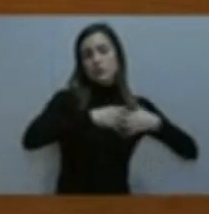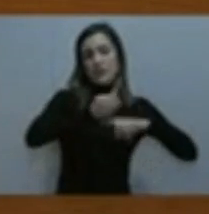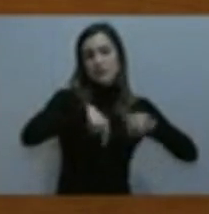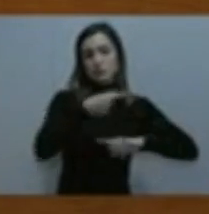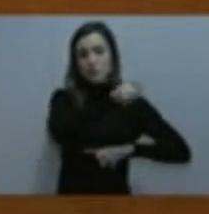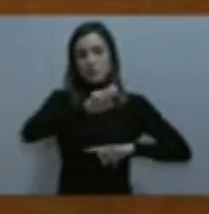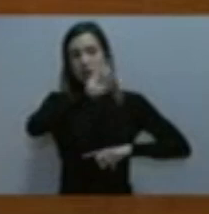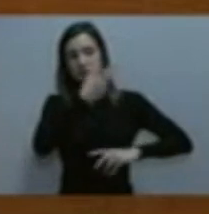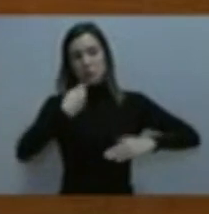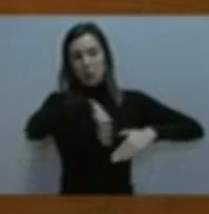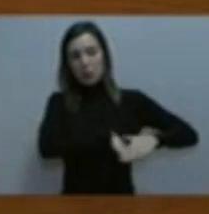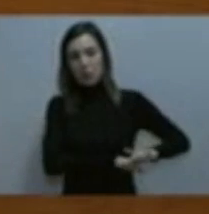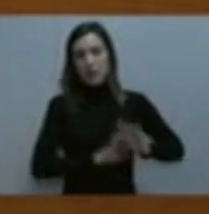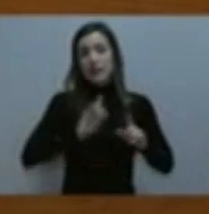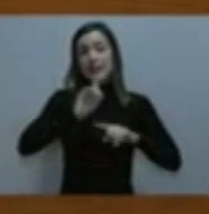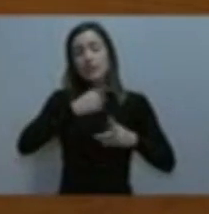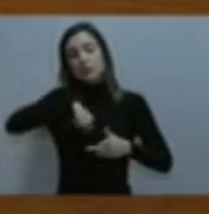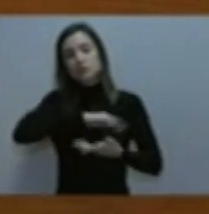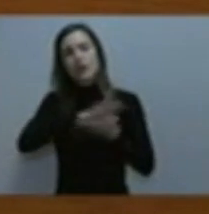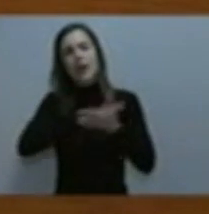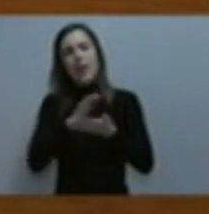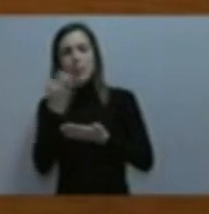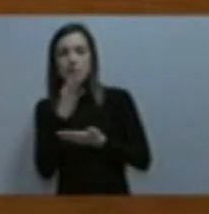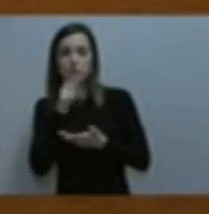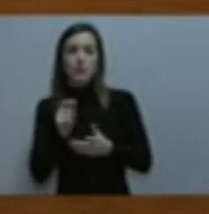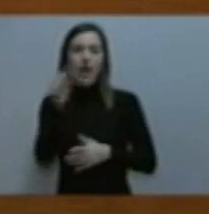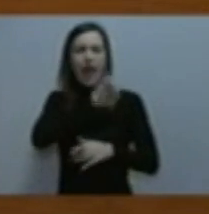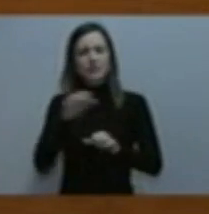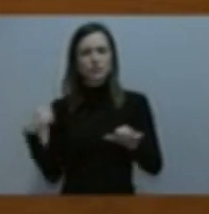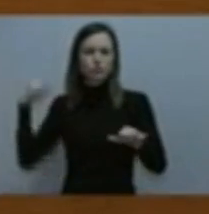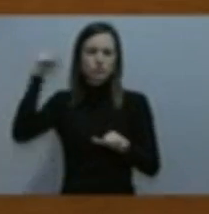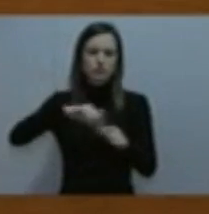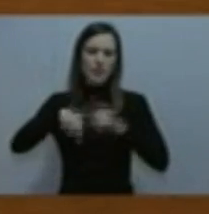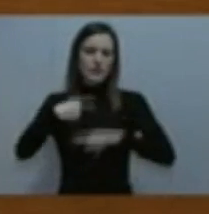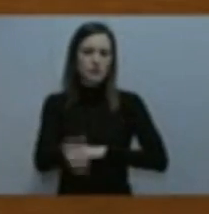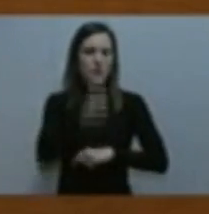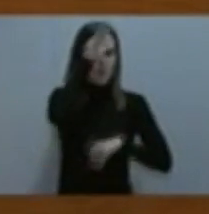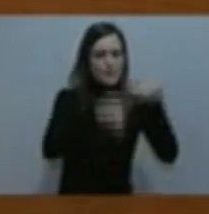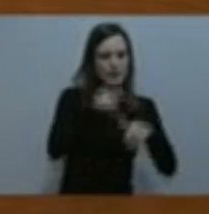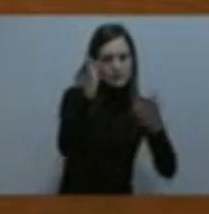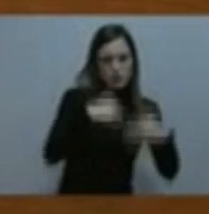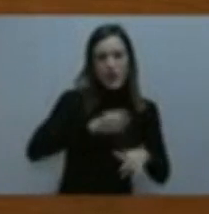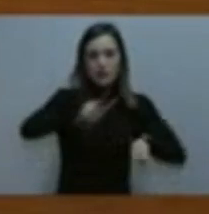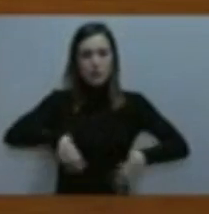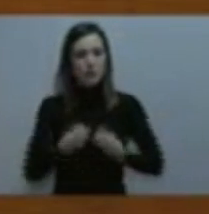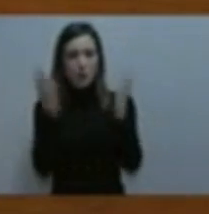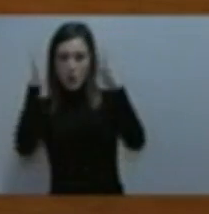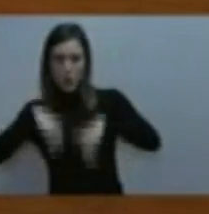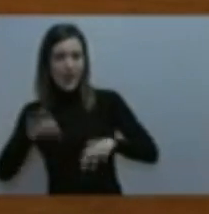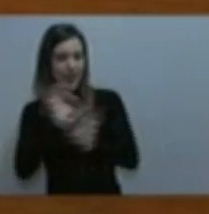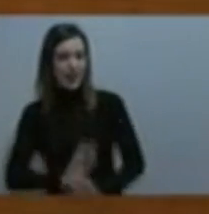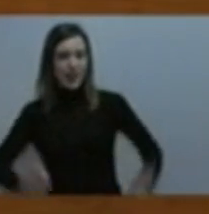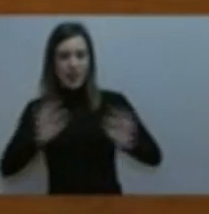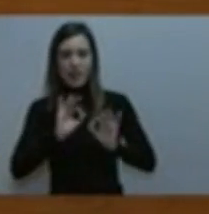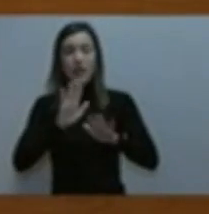hacerlo porque muchos años después, ni reconversión, ni minas, ni nada. Y lo que sí hay son